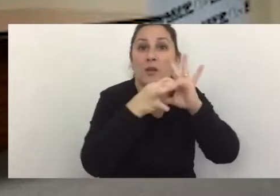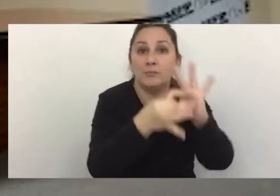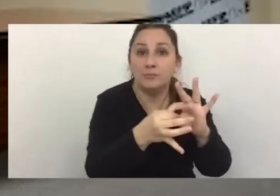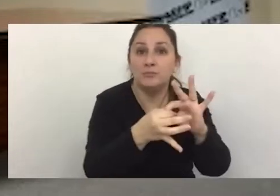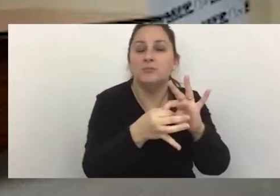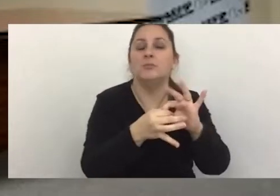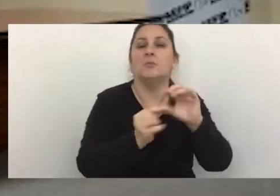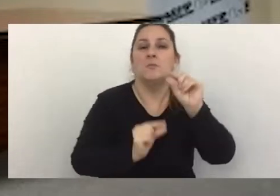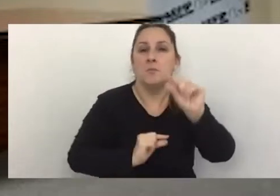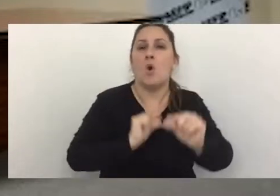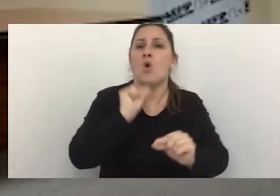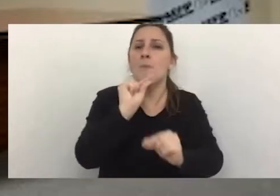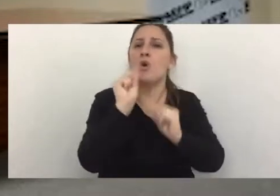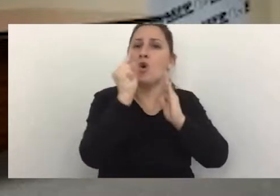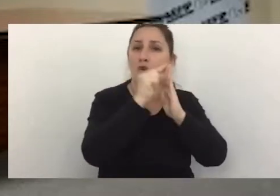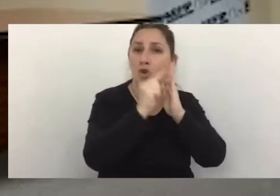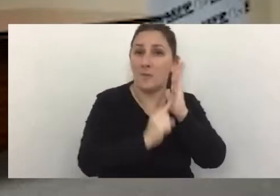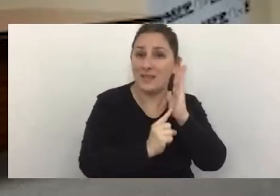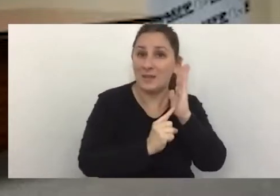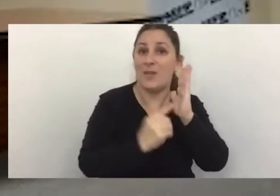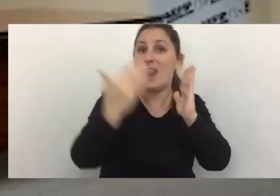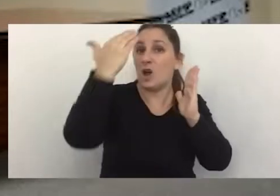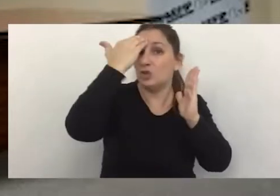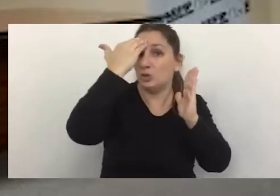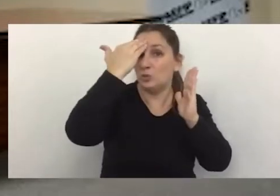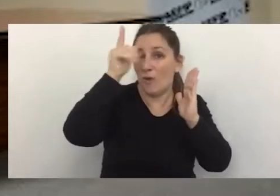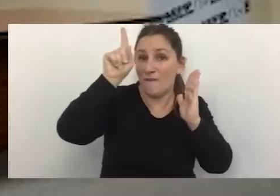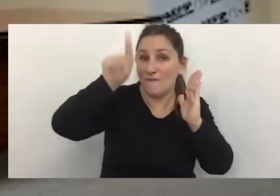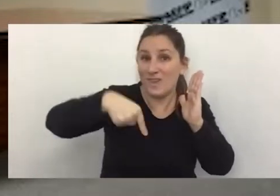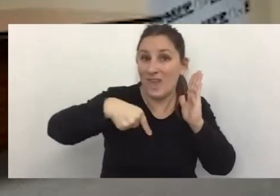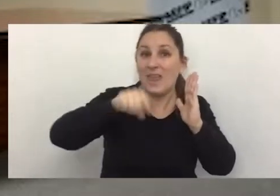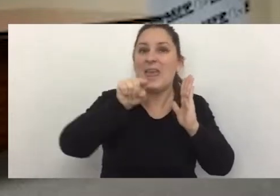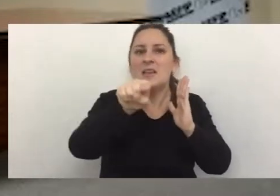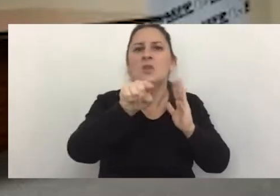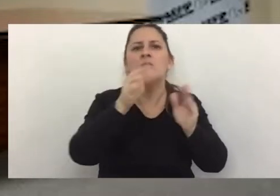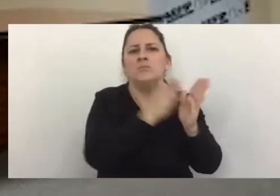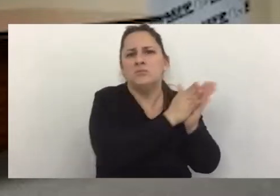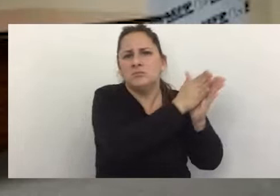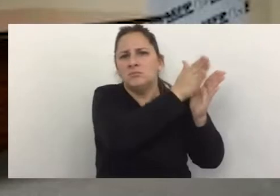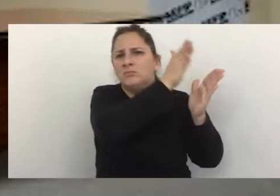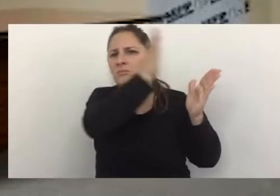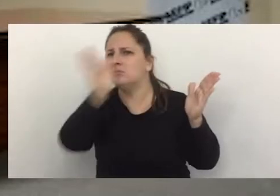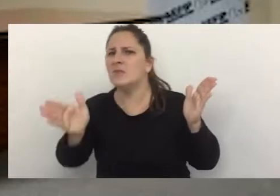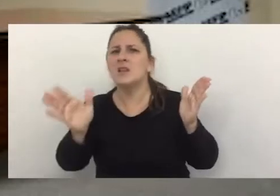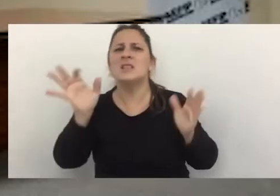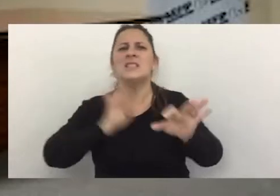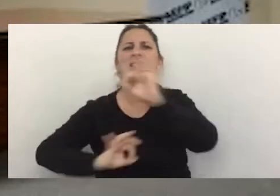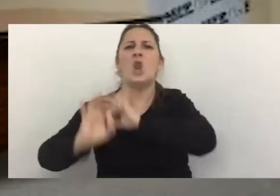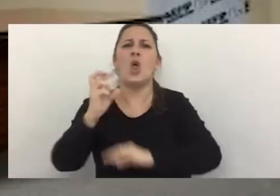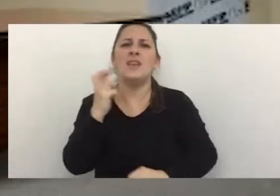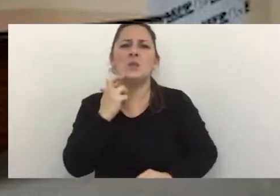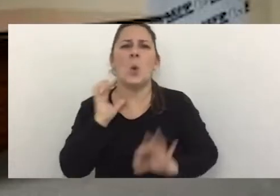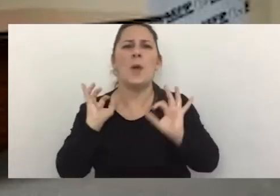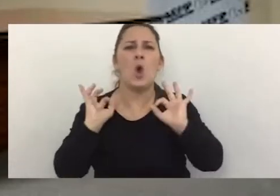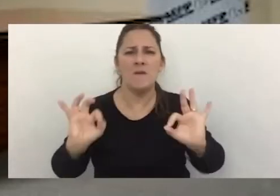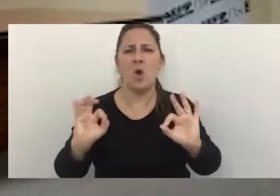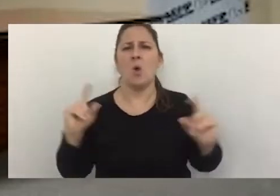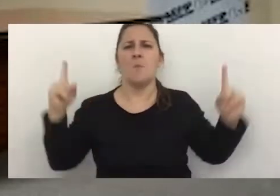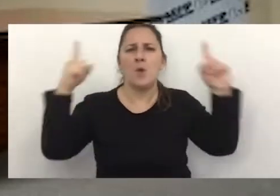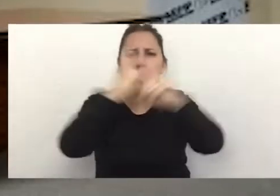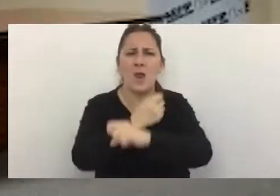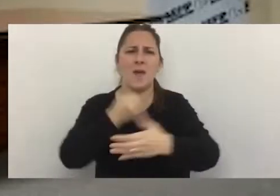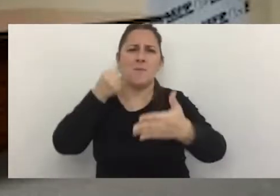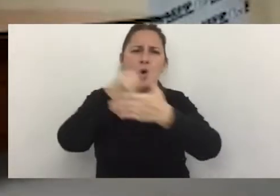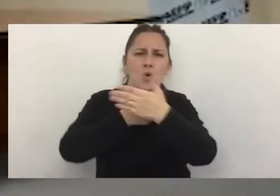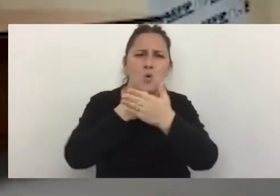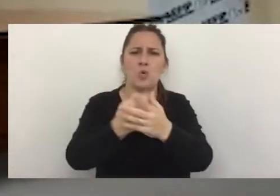como normativa de la Constitución Nacional tiene que transcurrir todo el siglo XIX con conflictos, luchas, protestas,